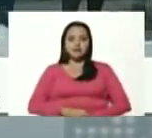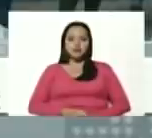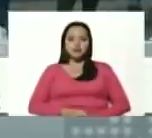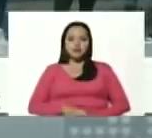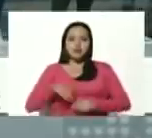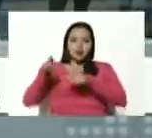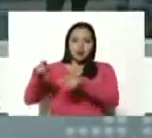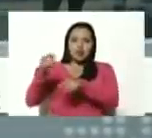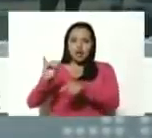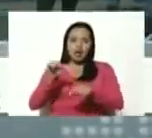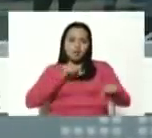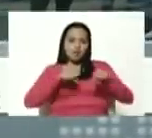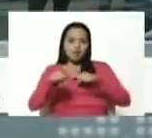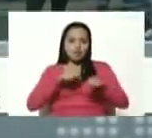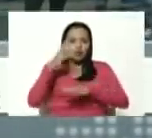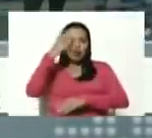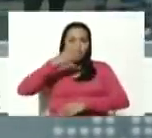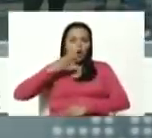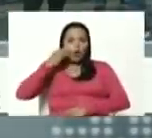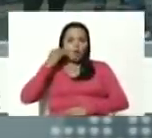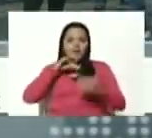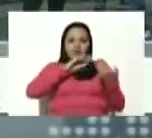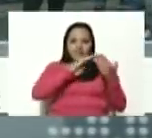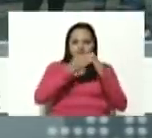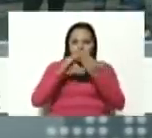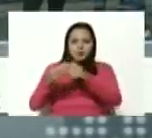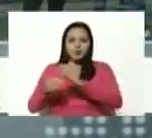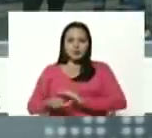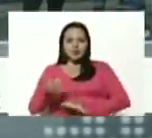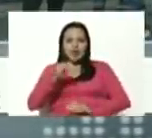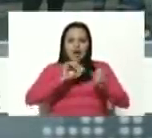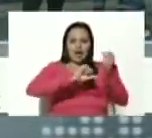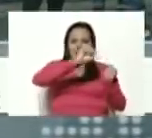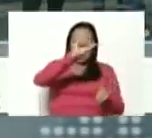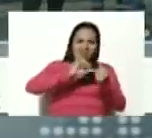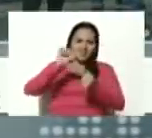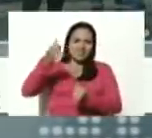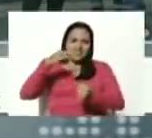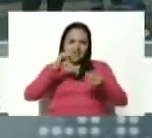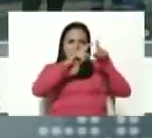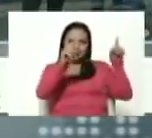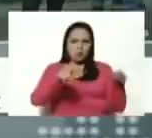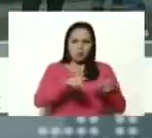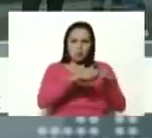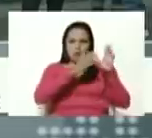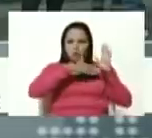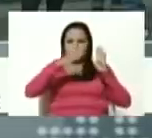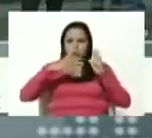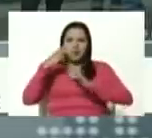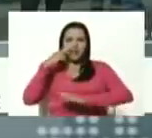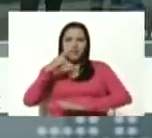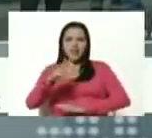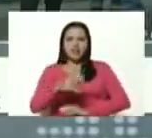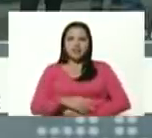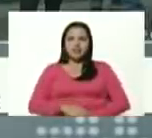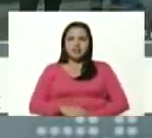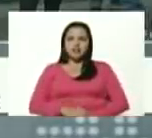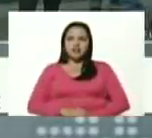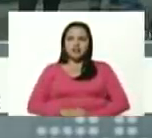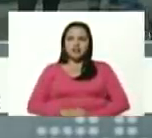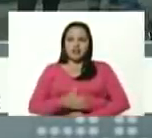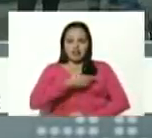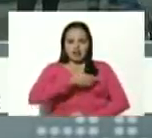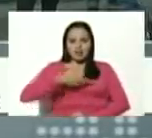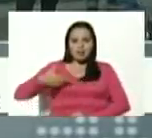está, Movimiento Jóvenes del Barrio, está su afiche, está su mural, miren lo que tienen en el pecho,